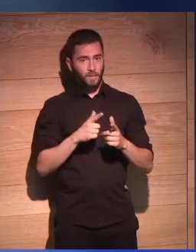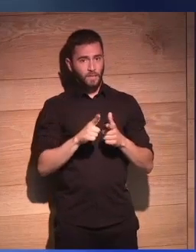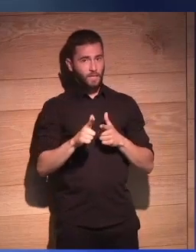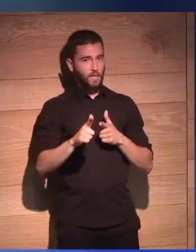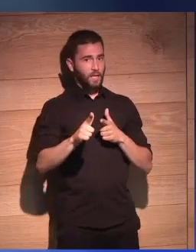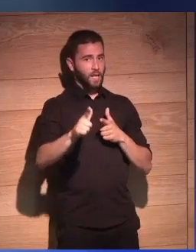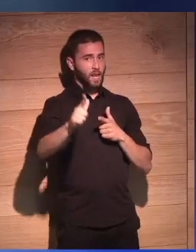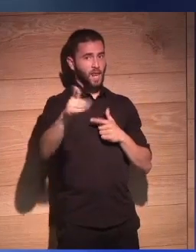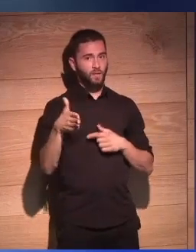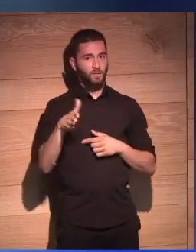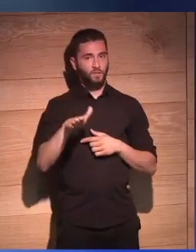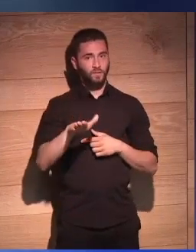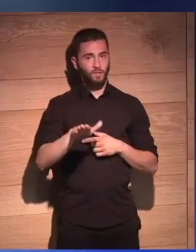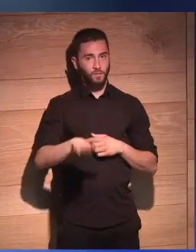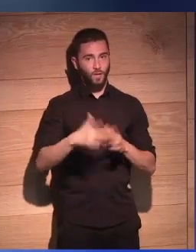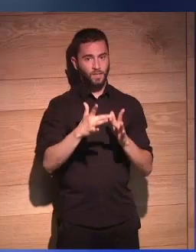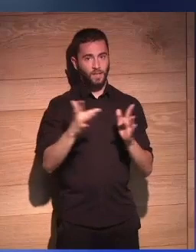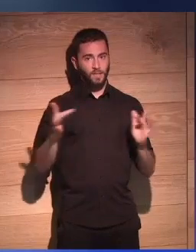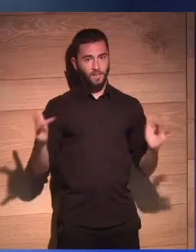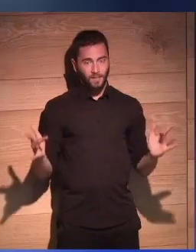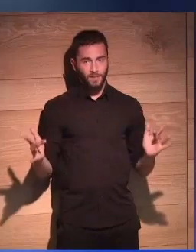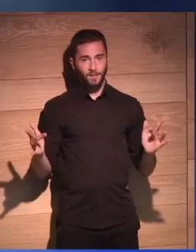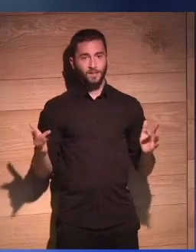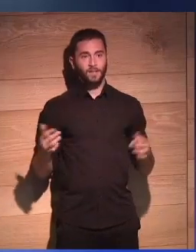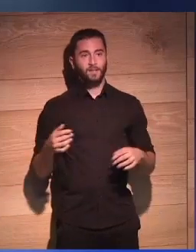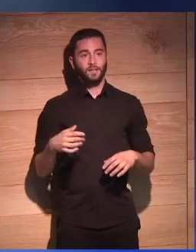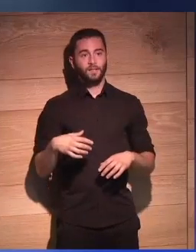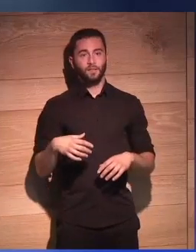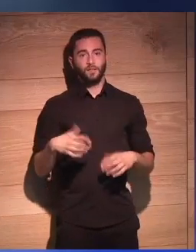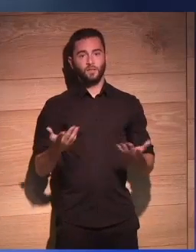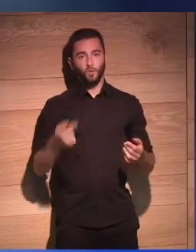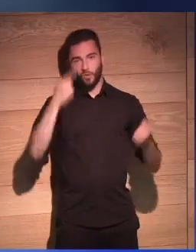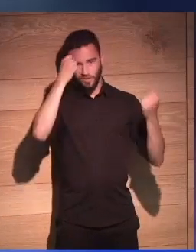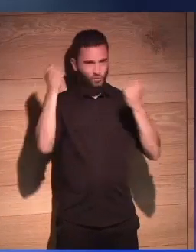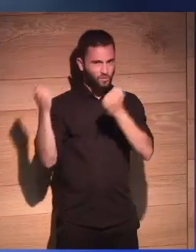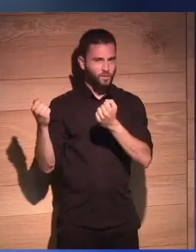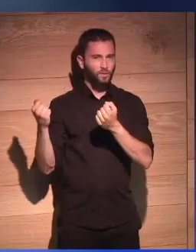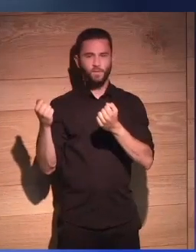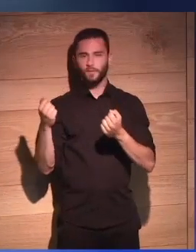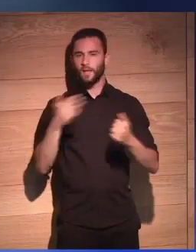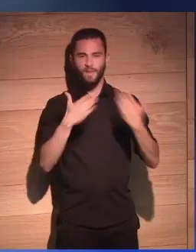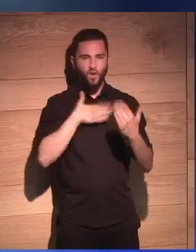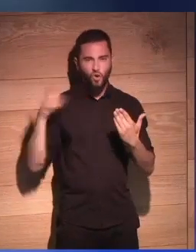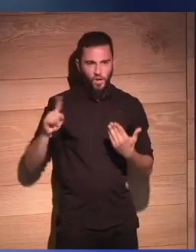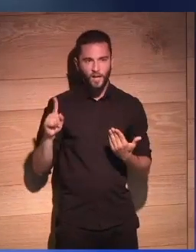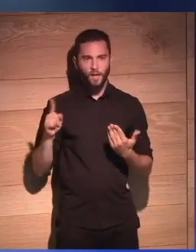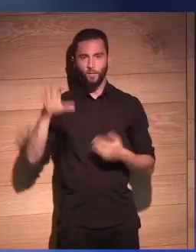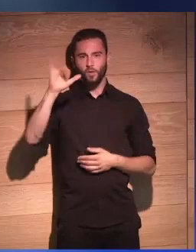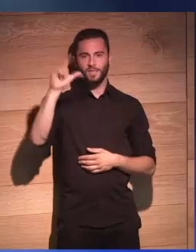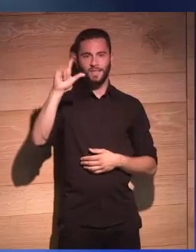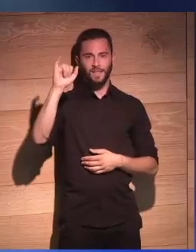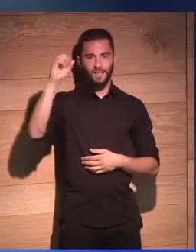muerte, ¿no? La hemos medicalizado, la hemos institucionalizado, es como, no queremos hablar de la muerte. En Silicon Valley